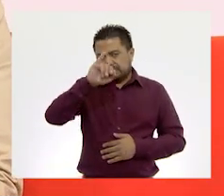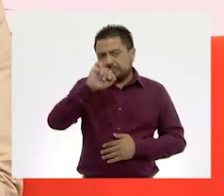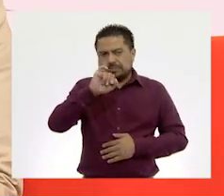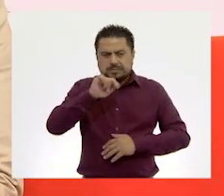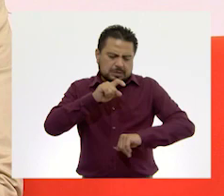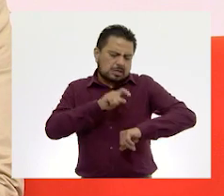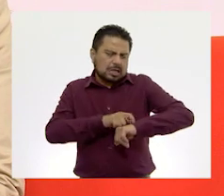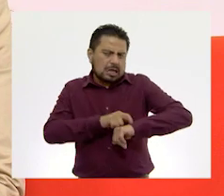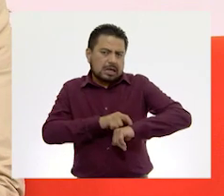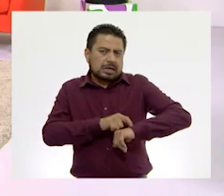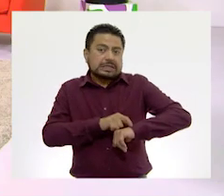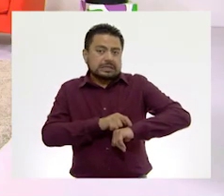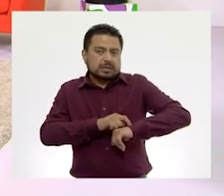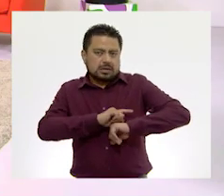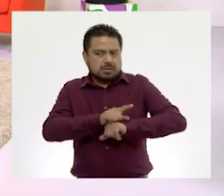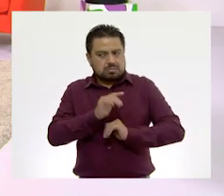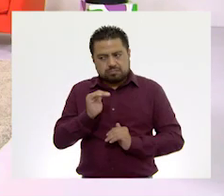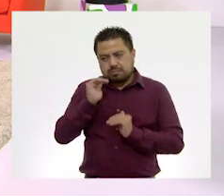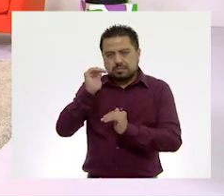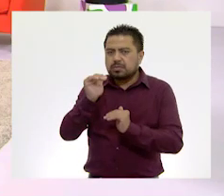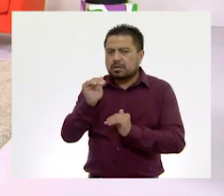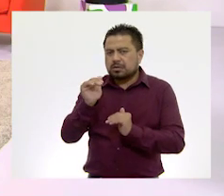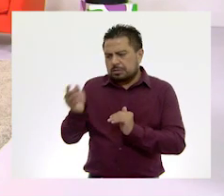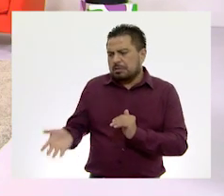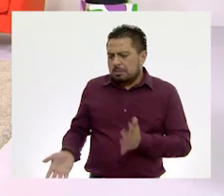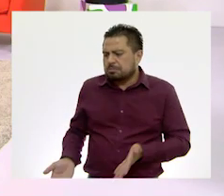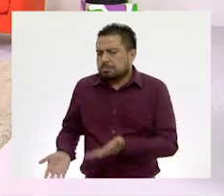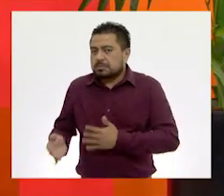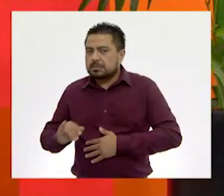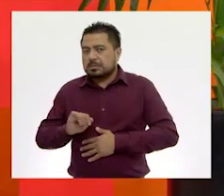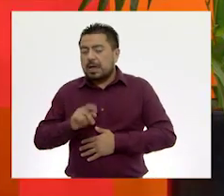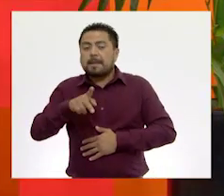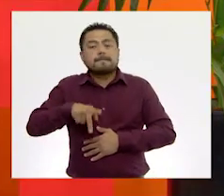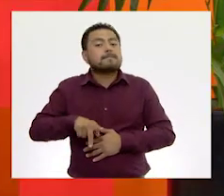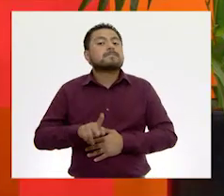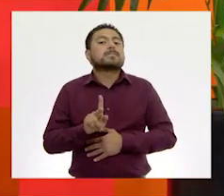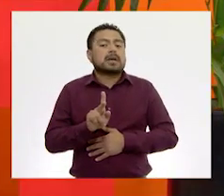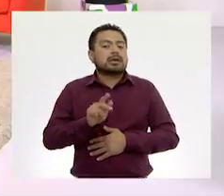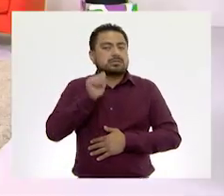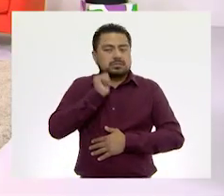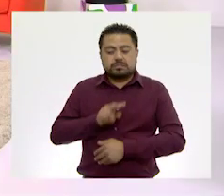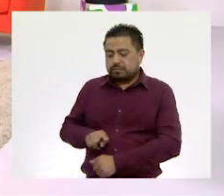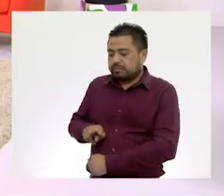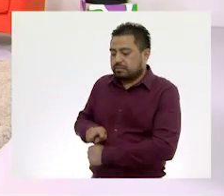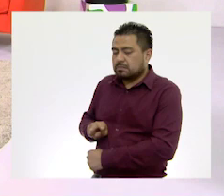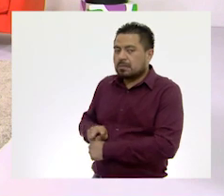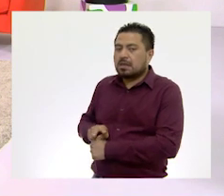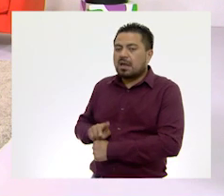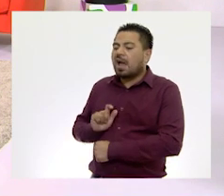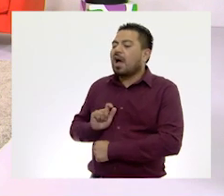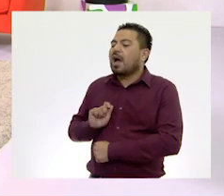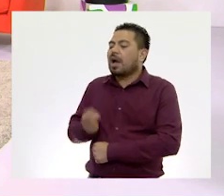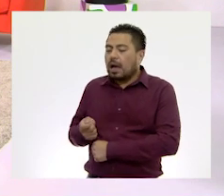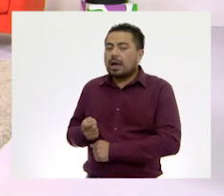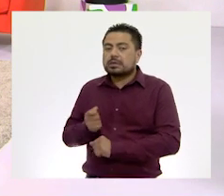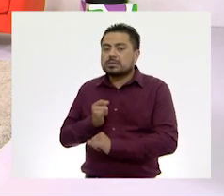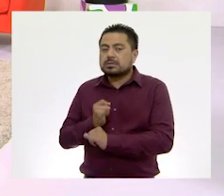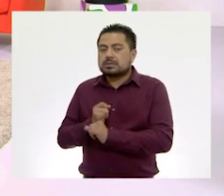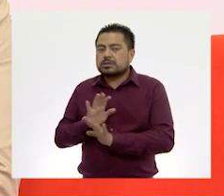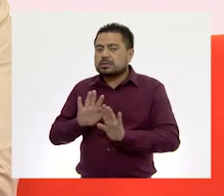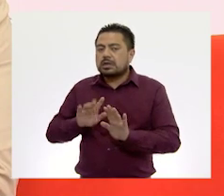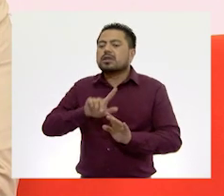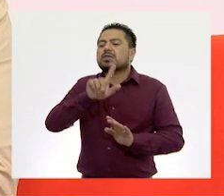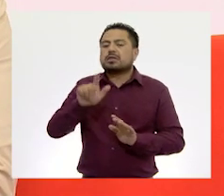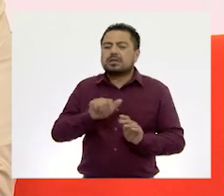ratos, porque pues también digo, se lo merecen, ¿no? Pero siempre y cuando vigilar que estén viendo también y dejar por un